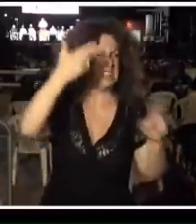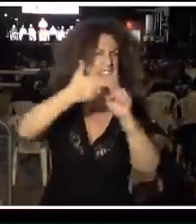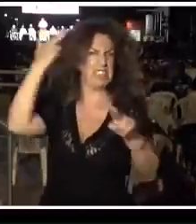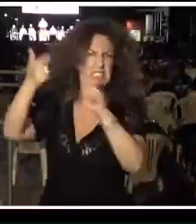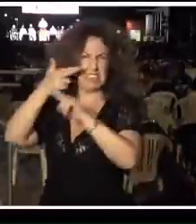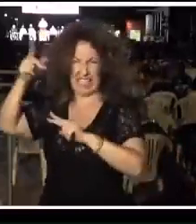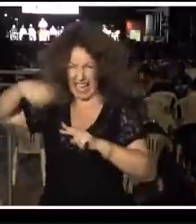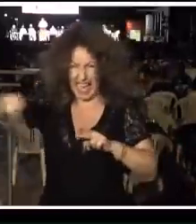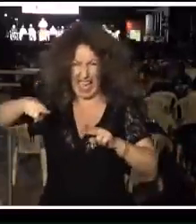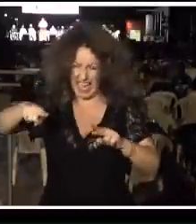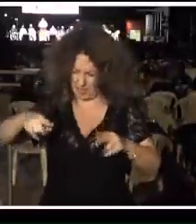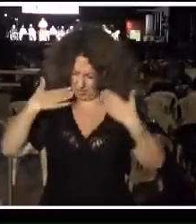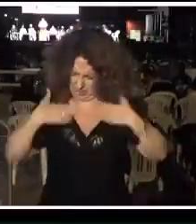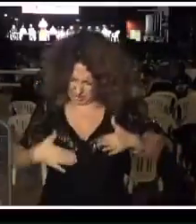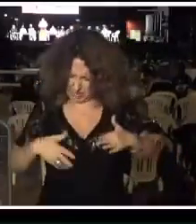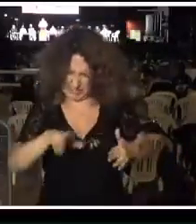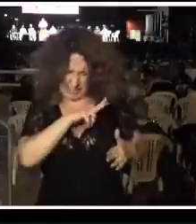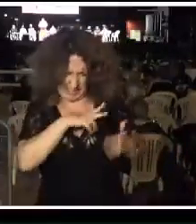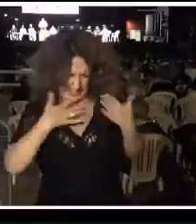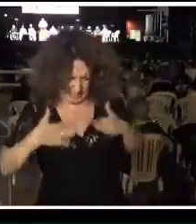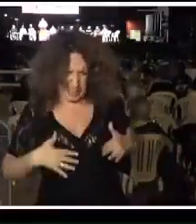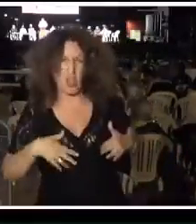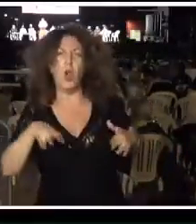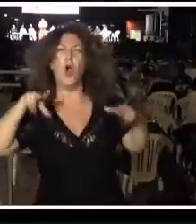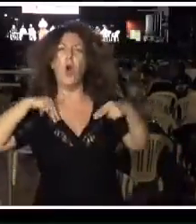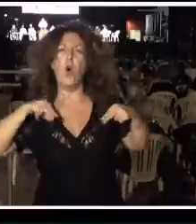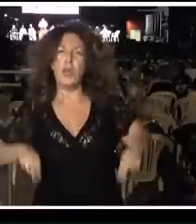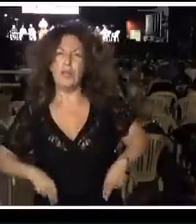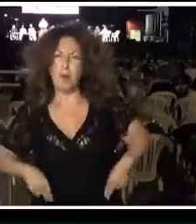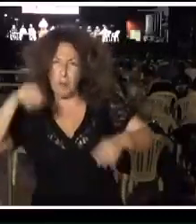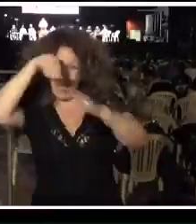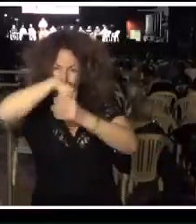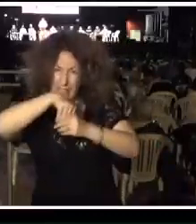vestir uniforme en una democracia.